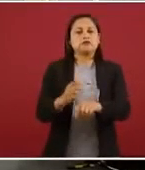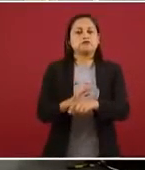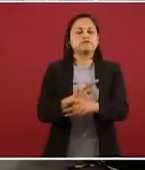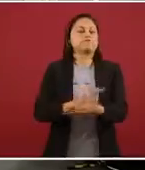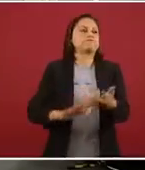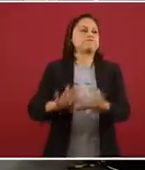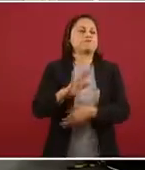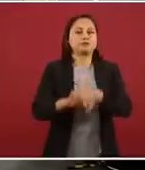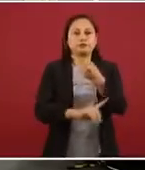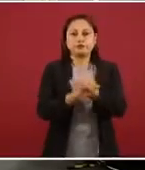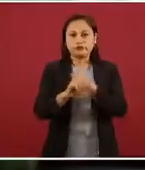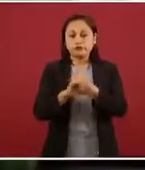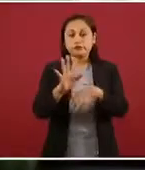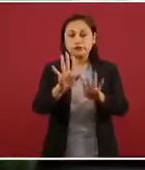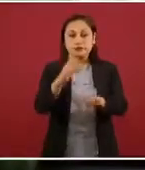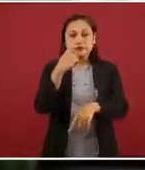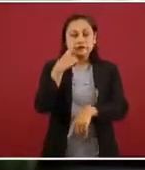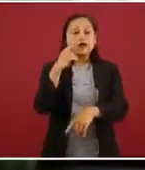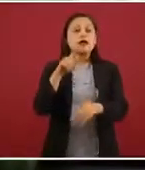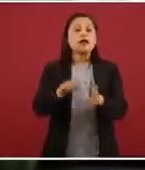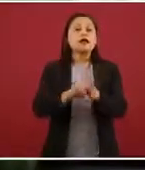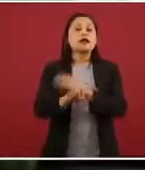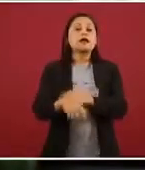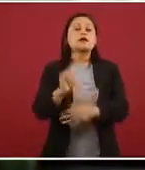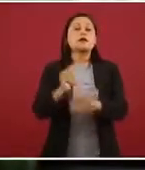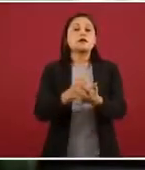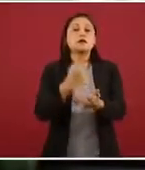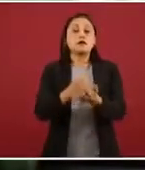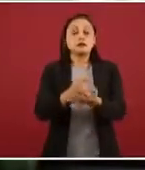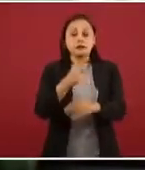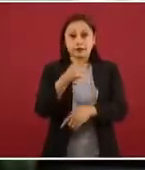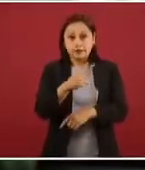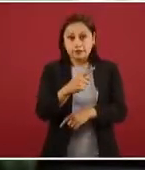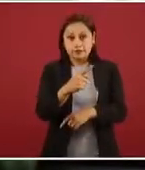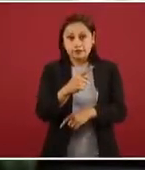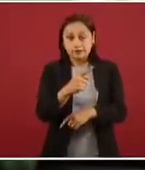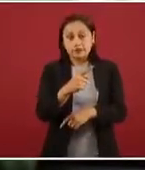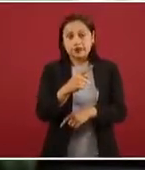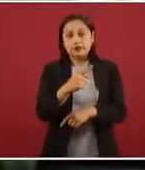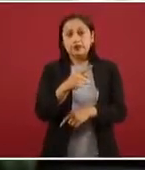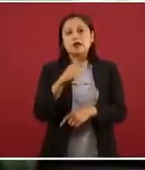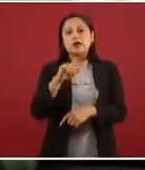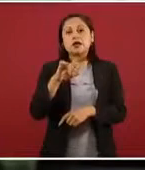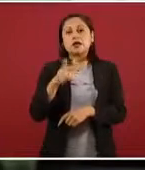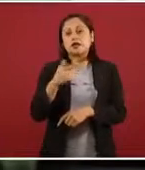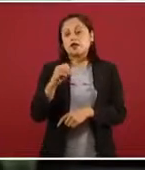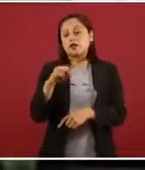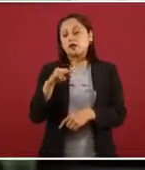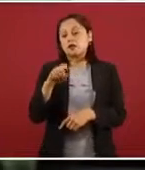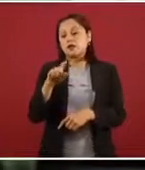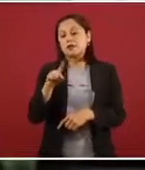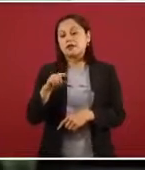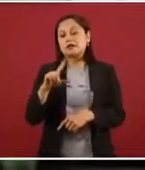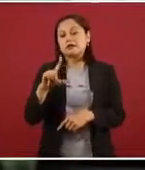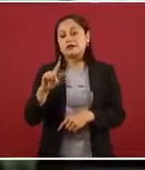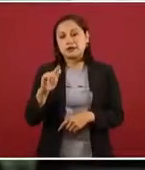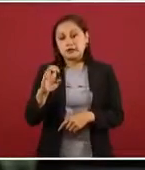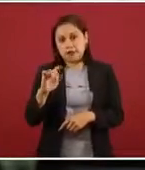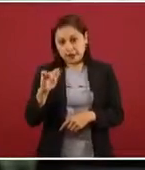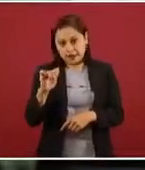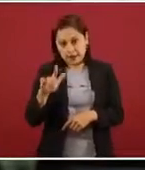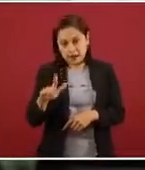En el caso de Tamaulipas, por ejemplo, el superdelegado Gómez Leal, que por cierto es cuñado del gobernador, pues ha